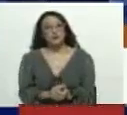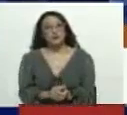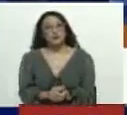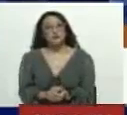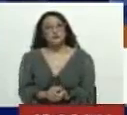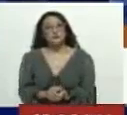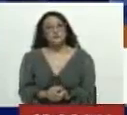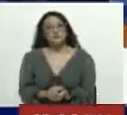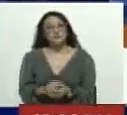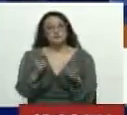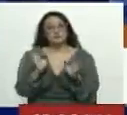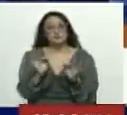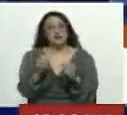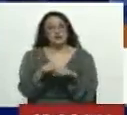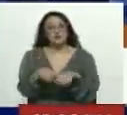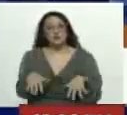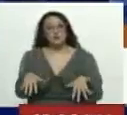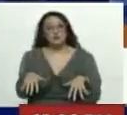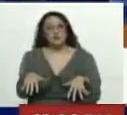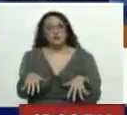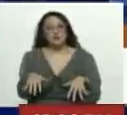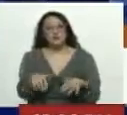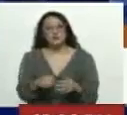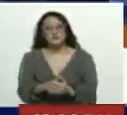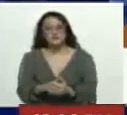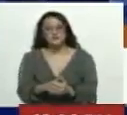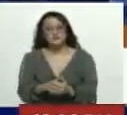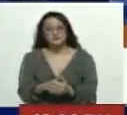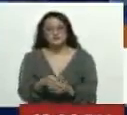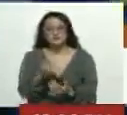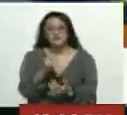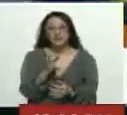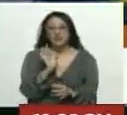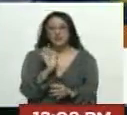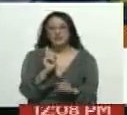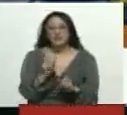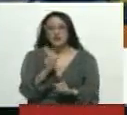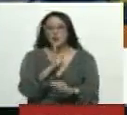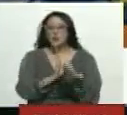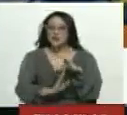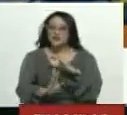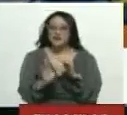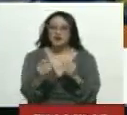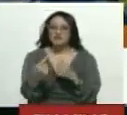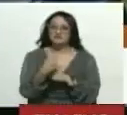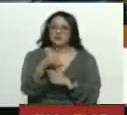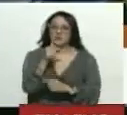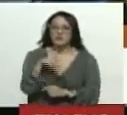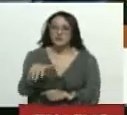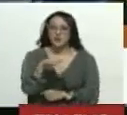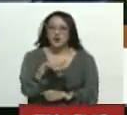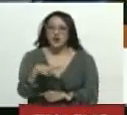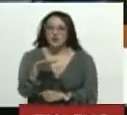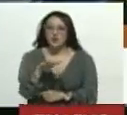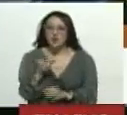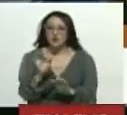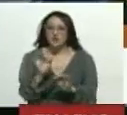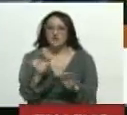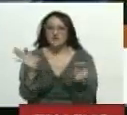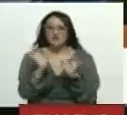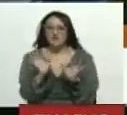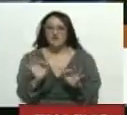la formalidad de las estructuras del estado que tengamos que obedecer lo que ese pueblo nos indica es la fórmula